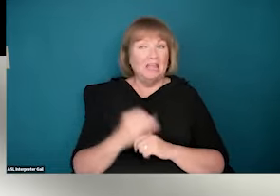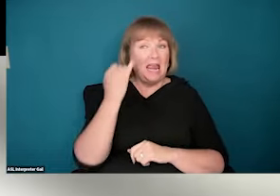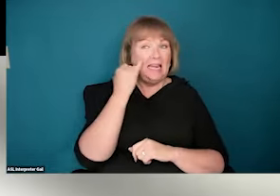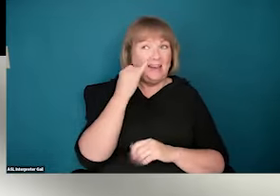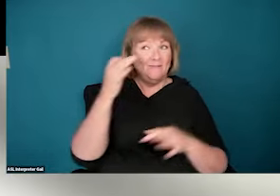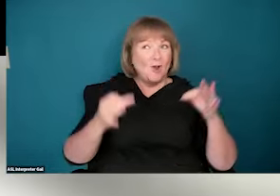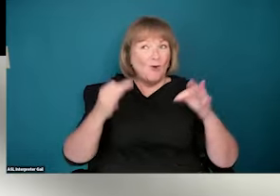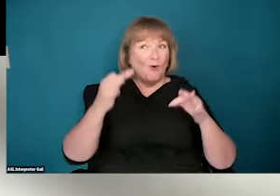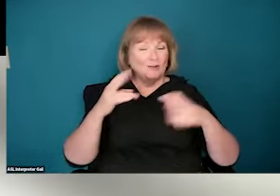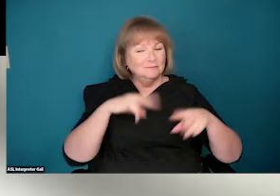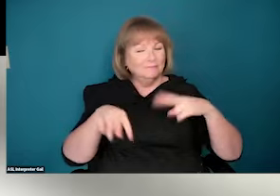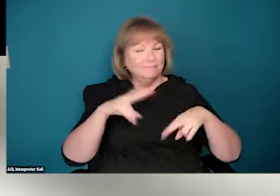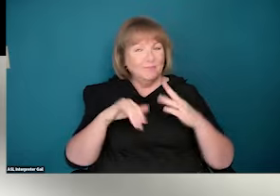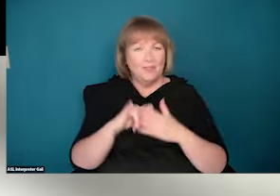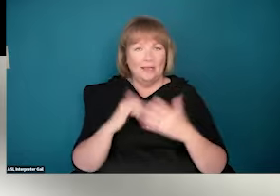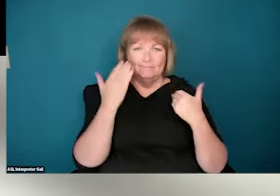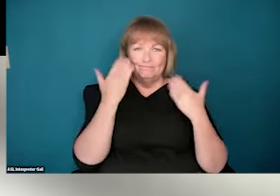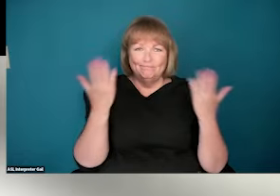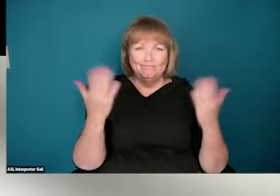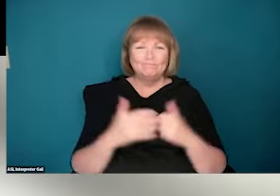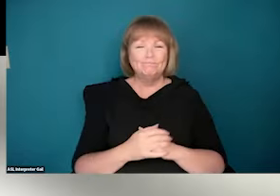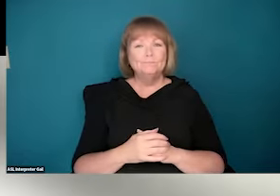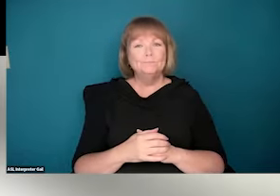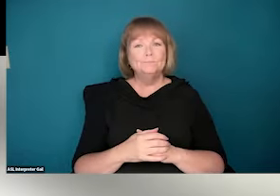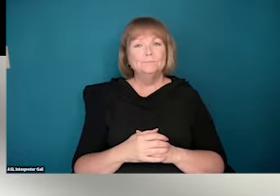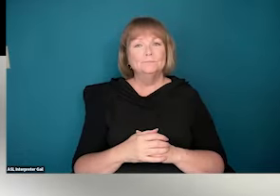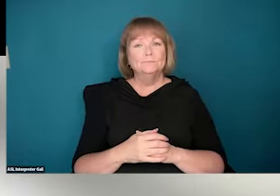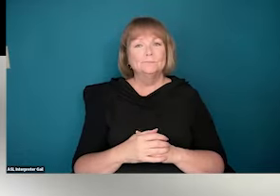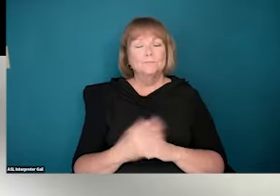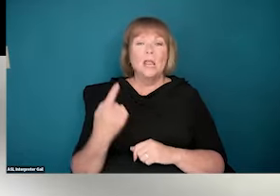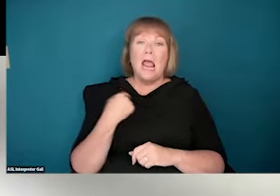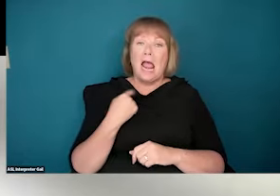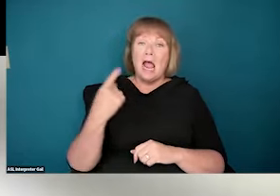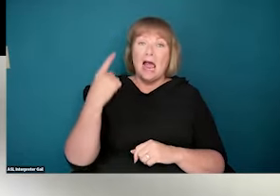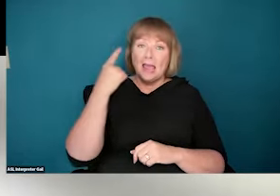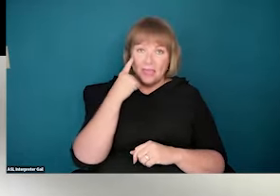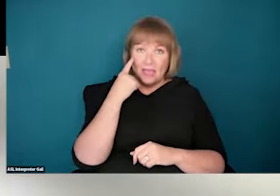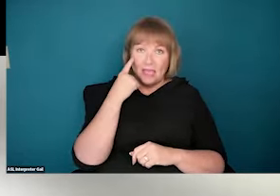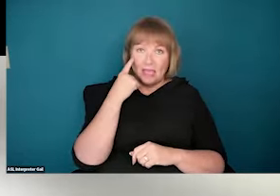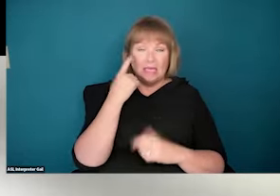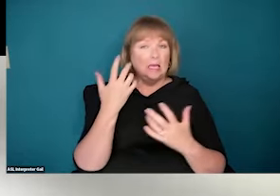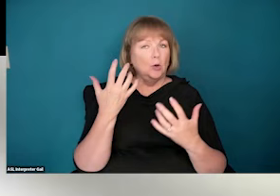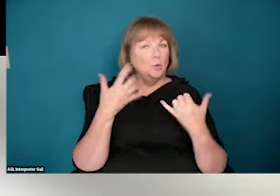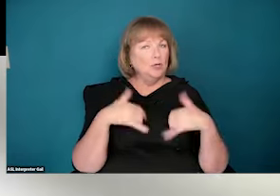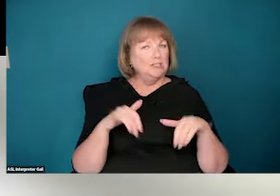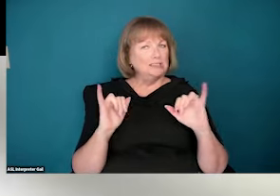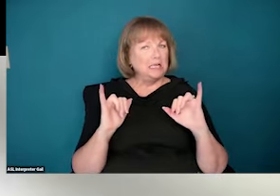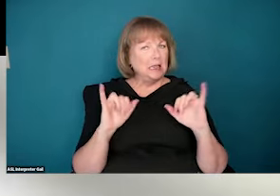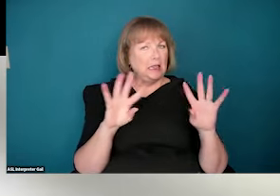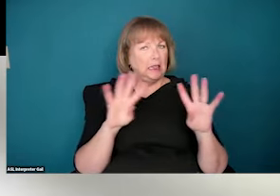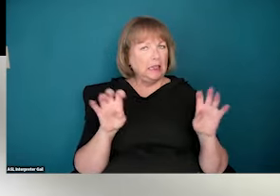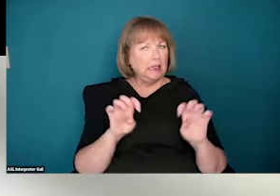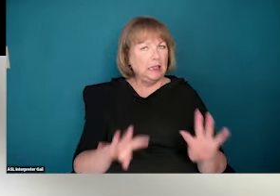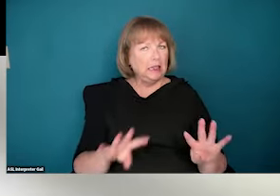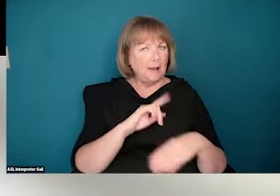estados hasta ahora. Y lo que es importante es si este poder de abogado